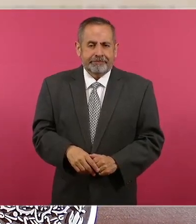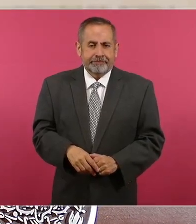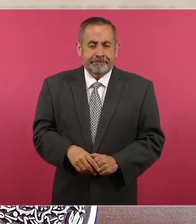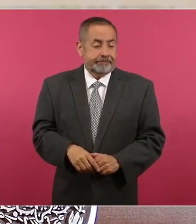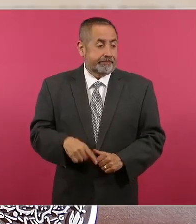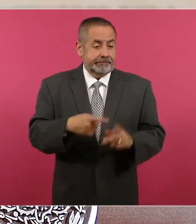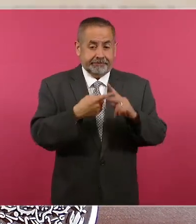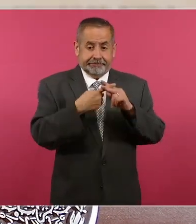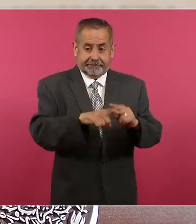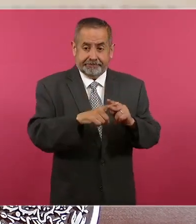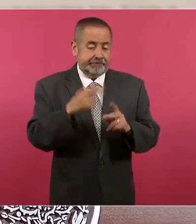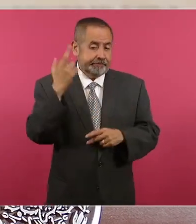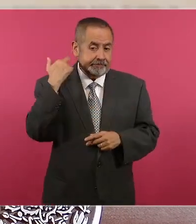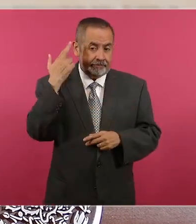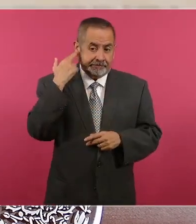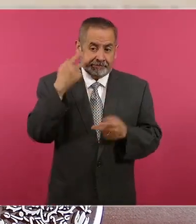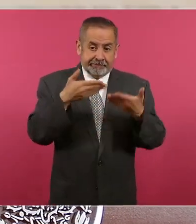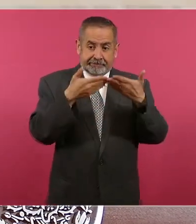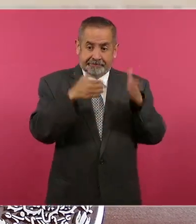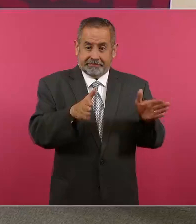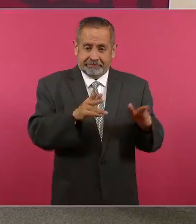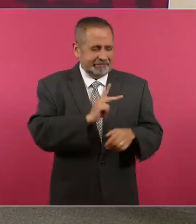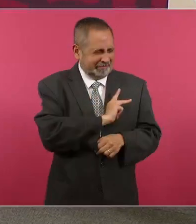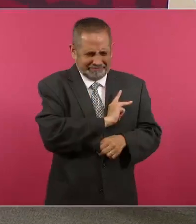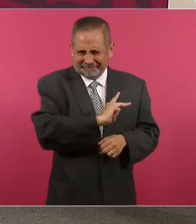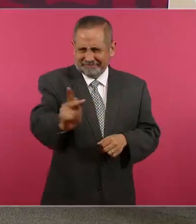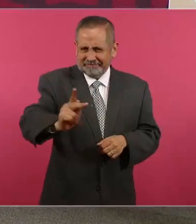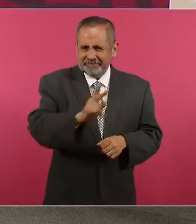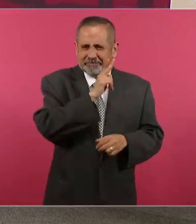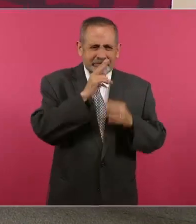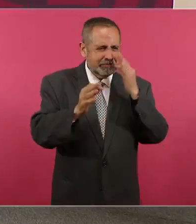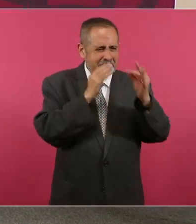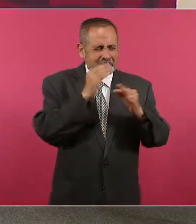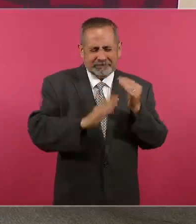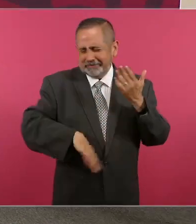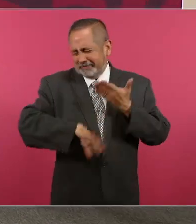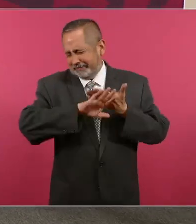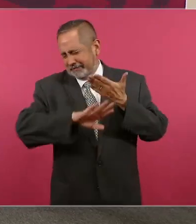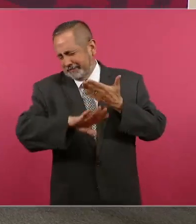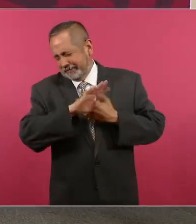abren la radio, todos los noticieros en contra.